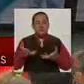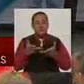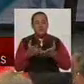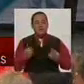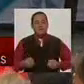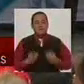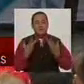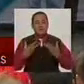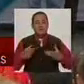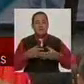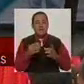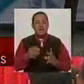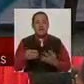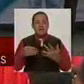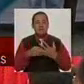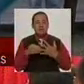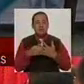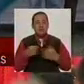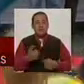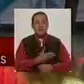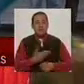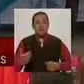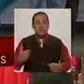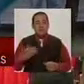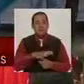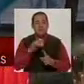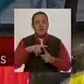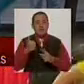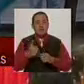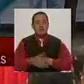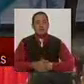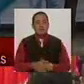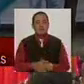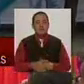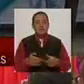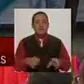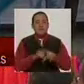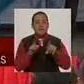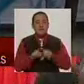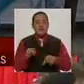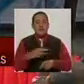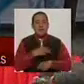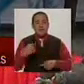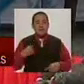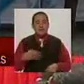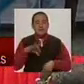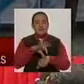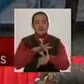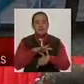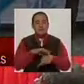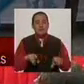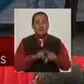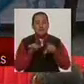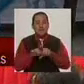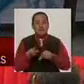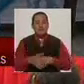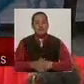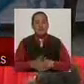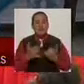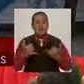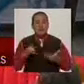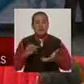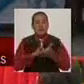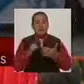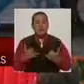la primera dama de la nación y a la ministra de la salud, Midori de Javich, quienes han llegado